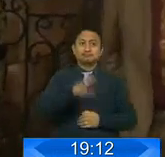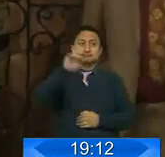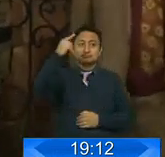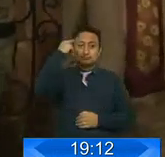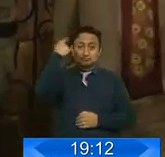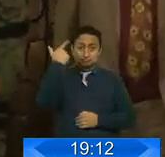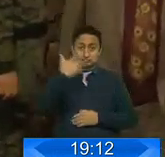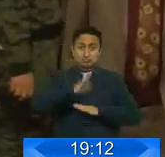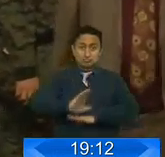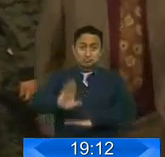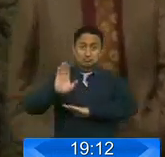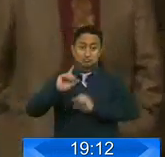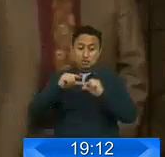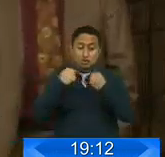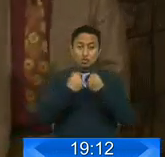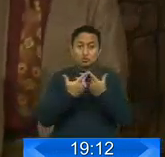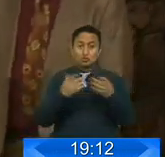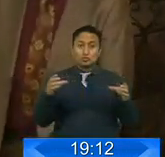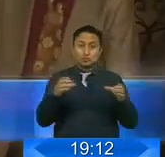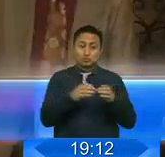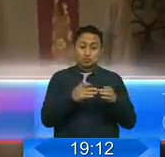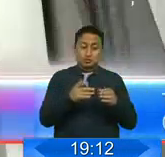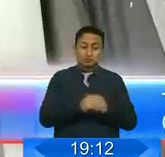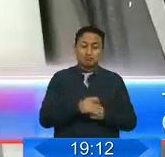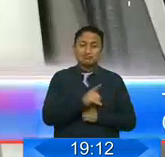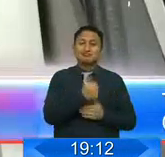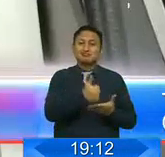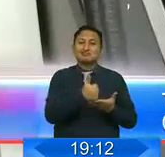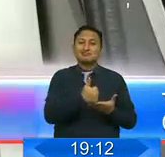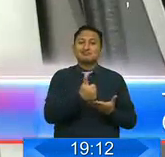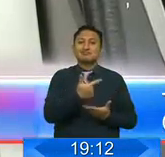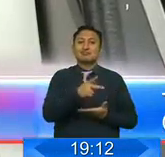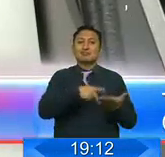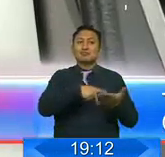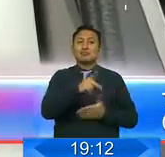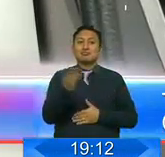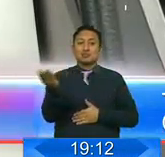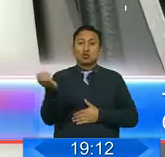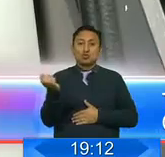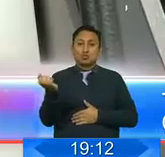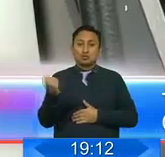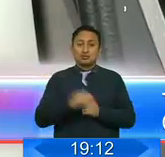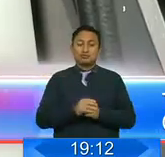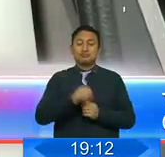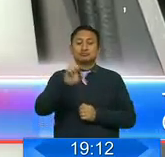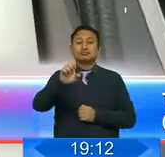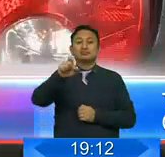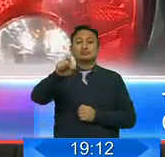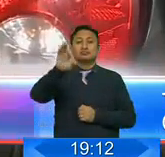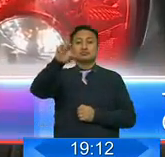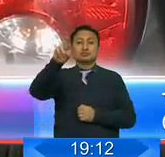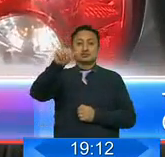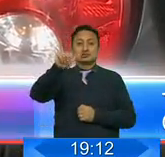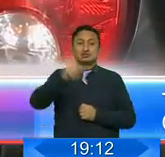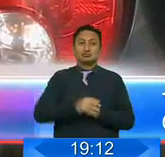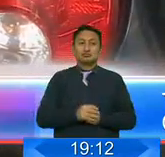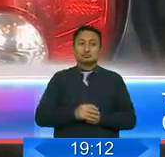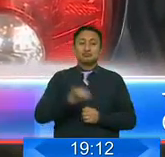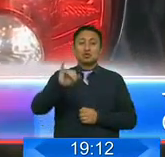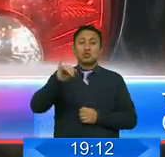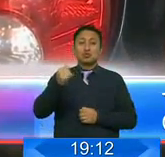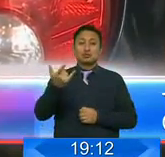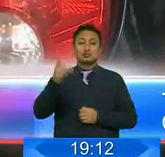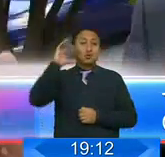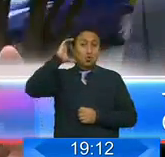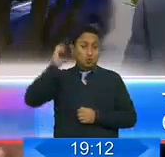que los taxistas agremiados se beneficien de una compensación que les permita subsidiar su consumo de gasolina extra y Ecopaís se materializará este jueves